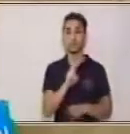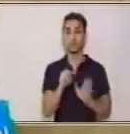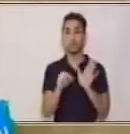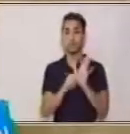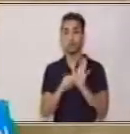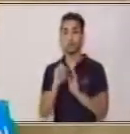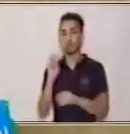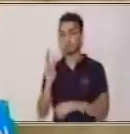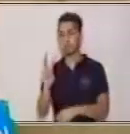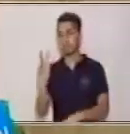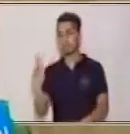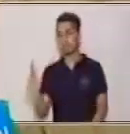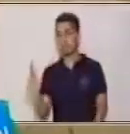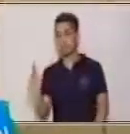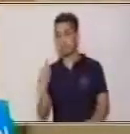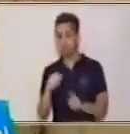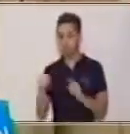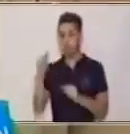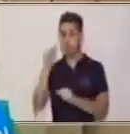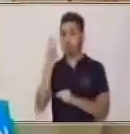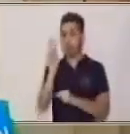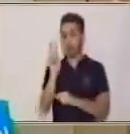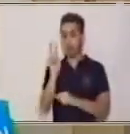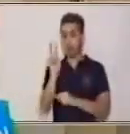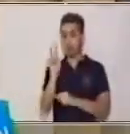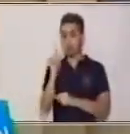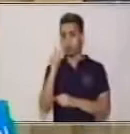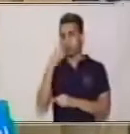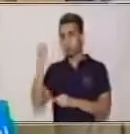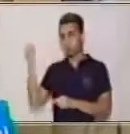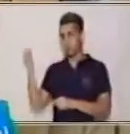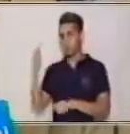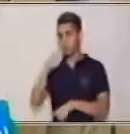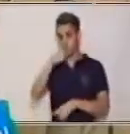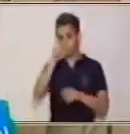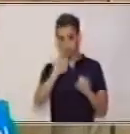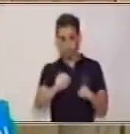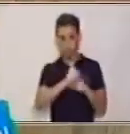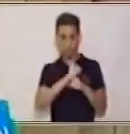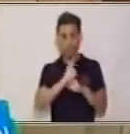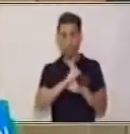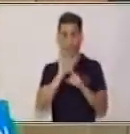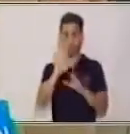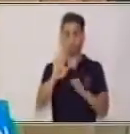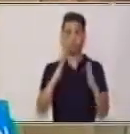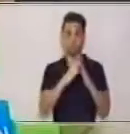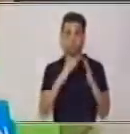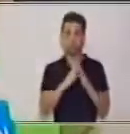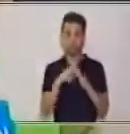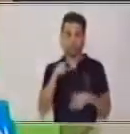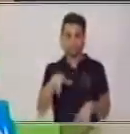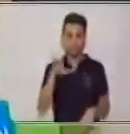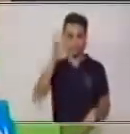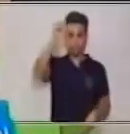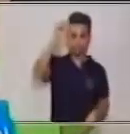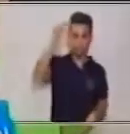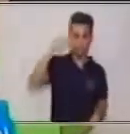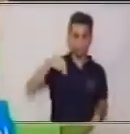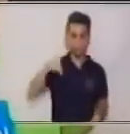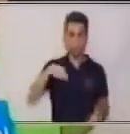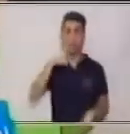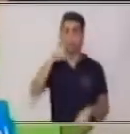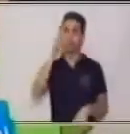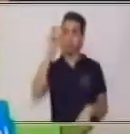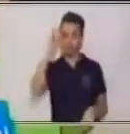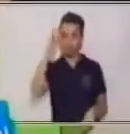menos 3y elevado al cuadrado. Mira, para que puedas practicar en casa, es el reto de hoy. Recuerda siempre que con un adulto